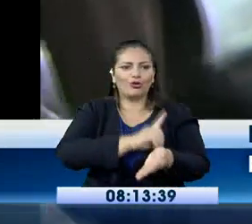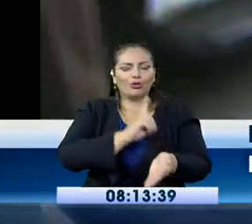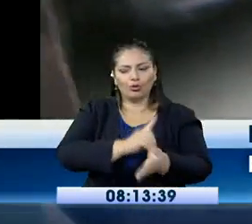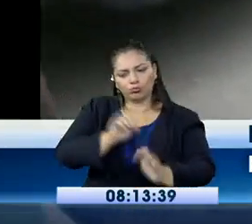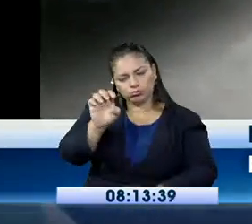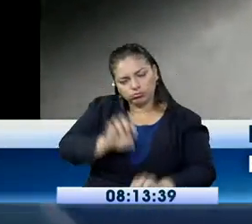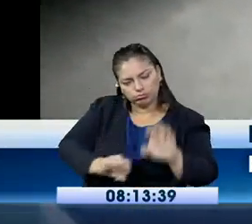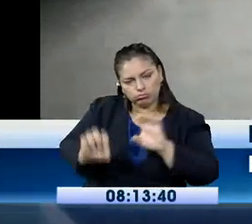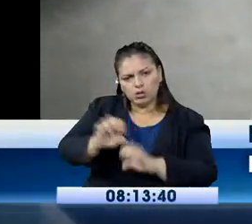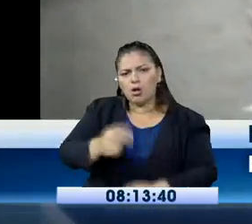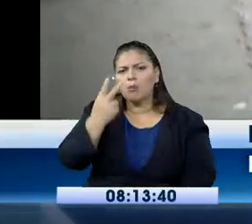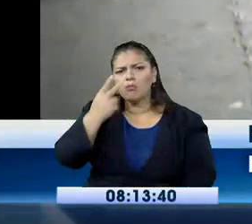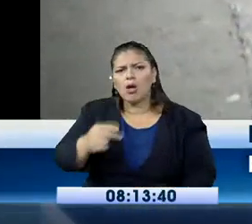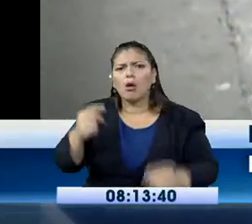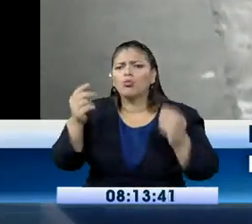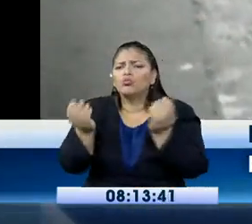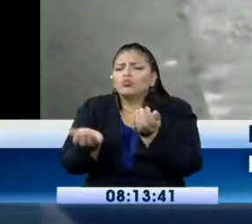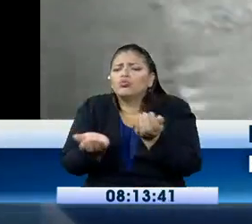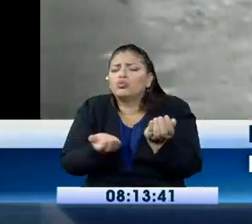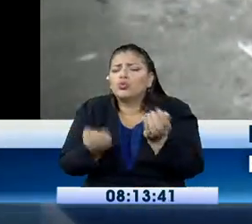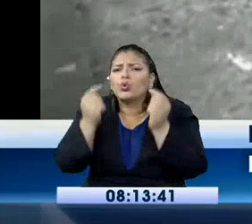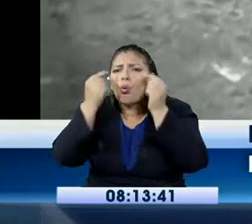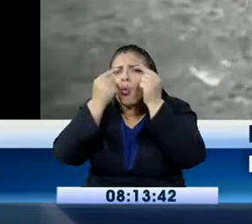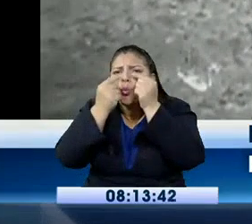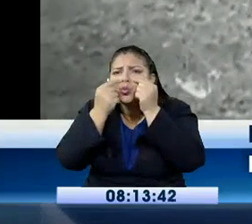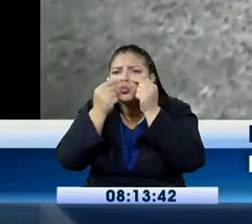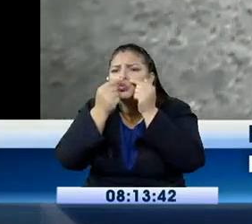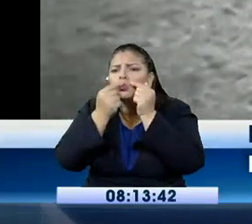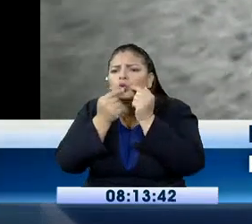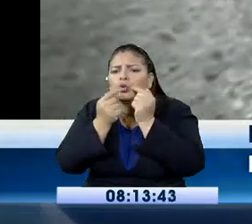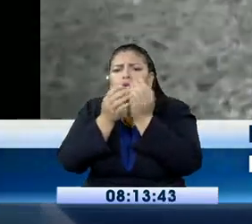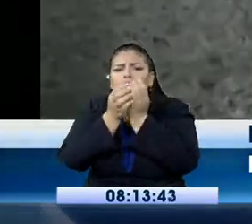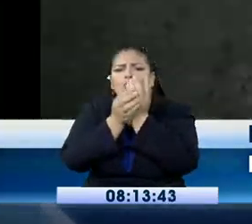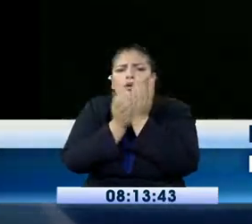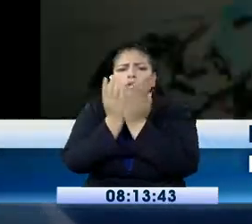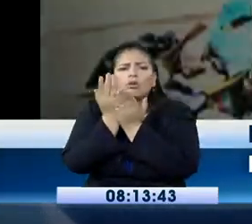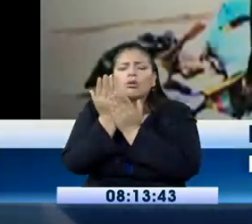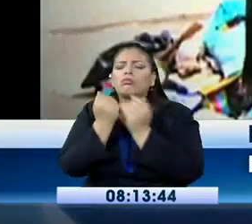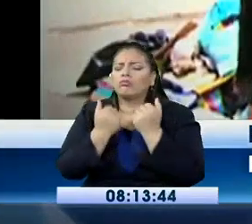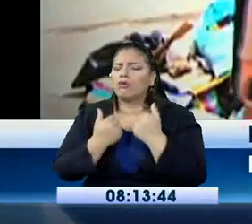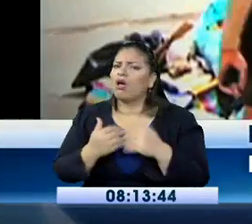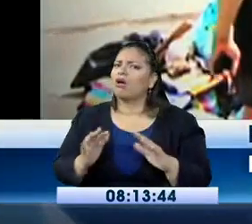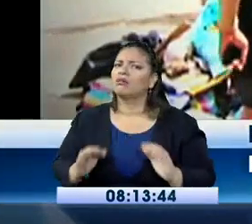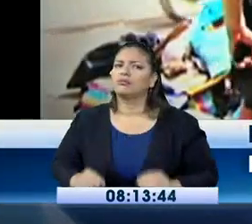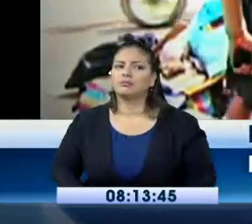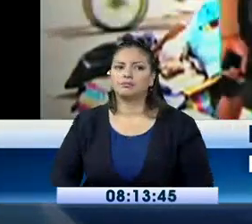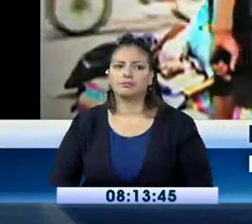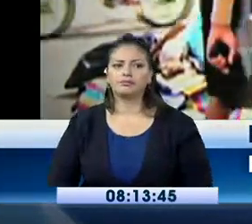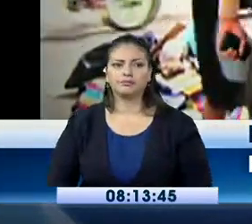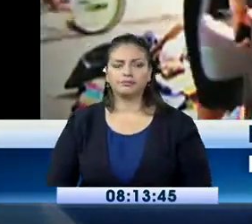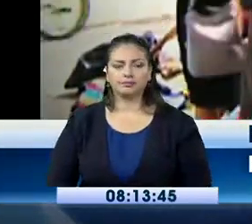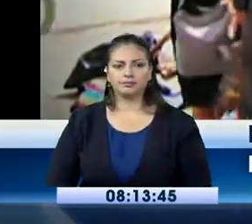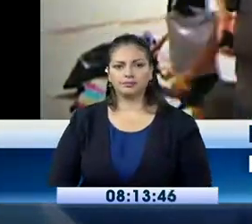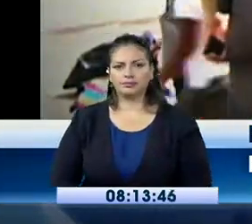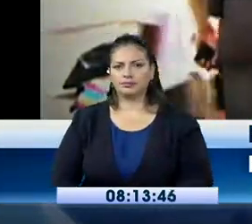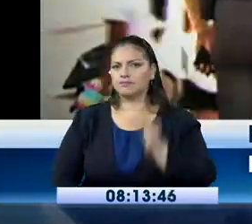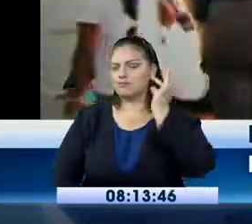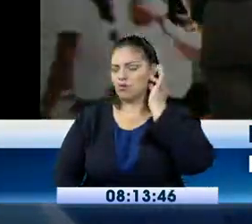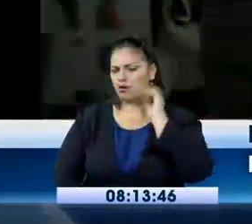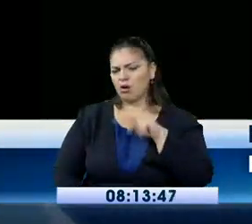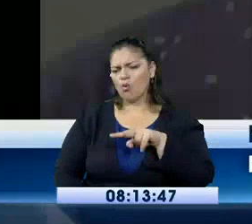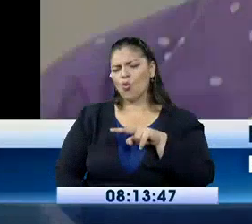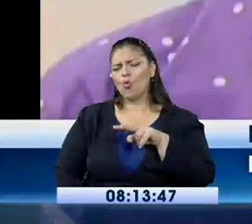se encuentra formado. Los moradores del sector estaban estupefactos por lo ocurrido. La criatura ya se ve completa